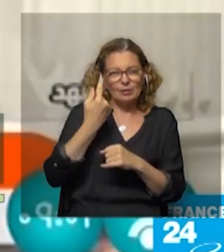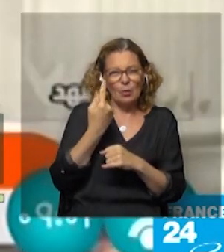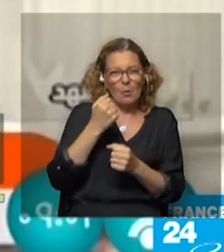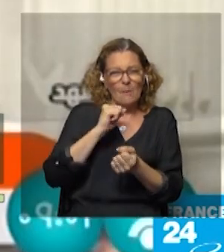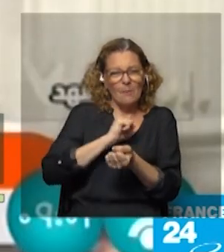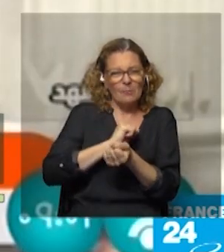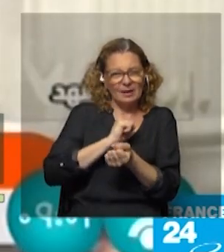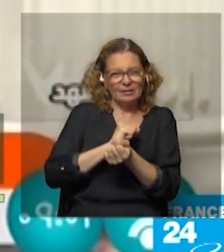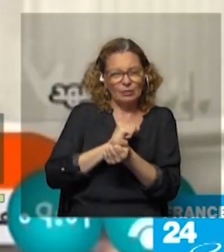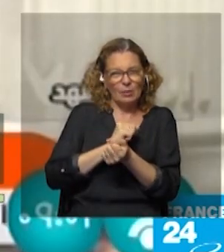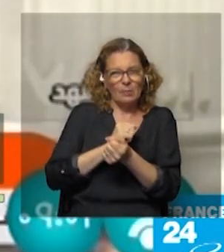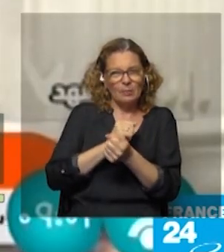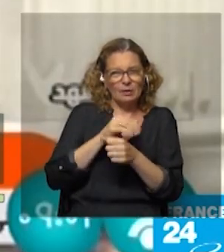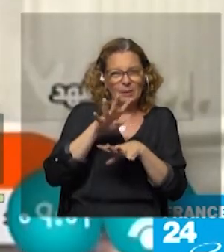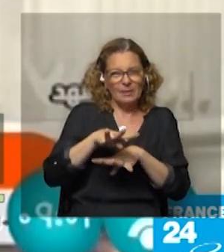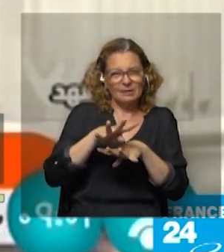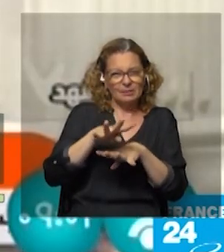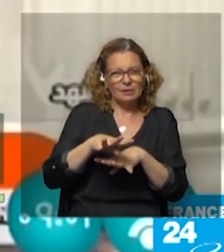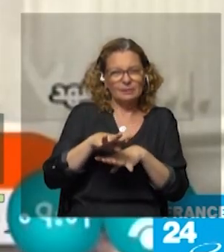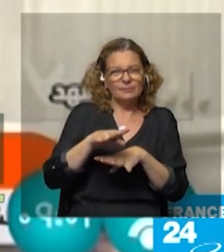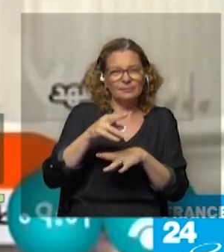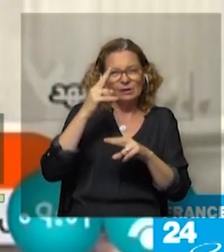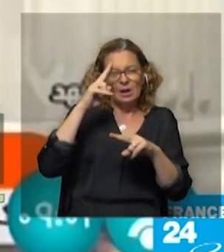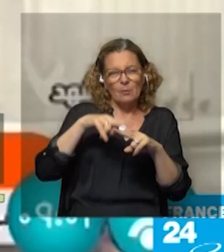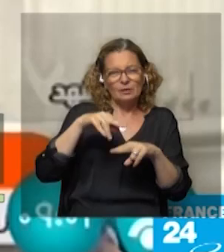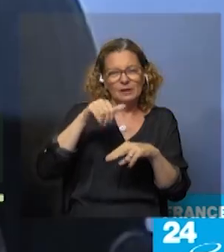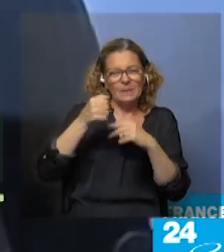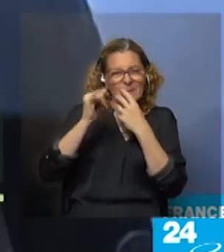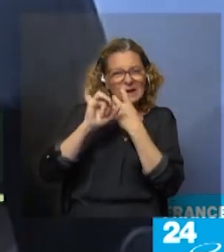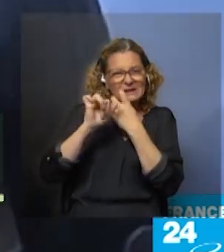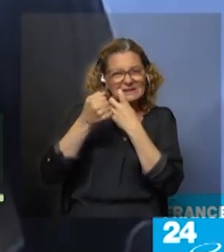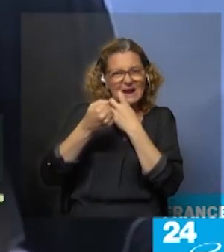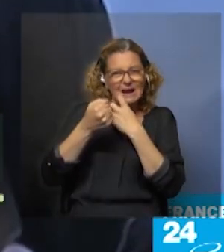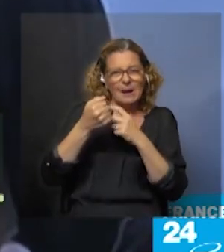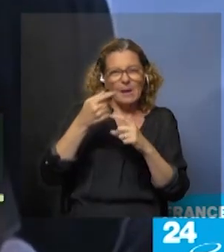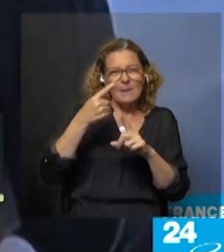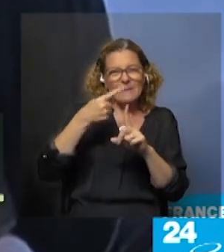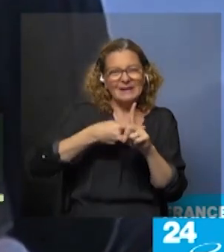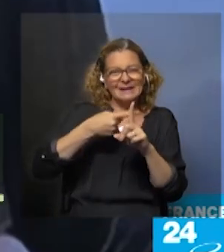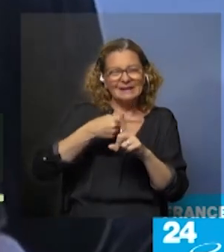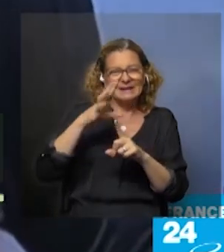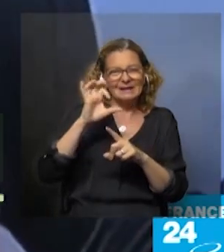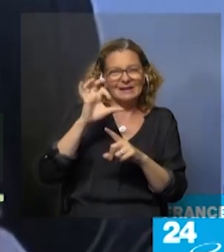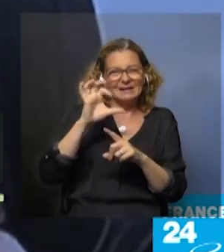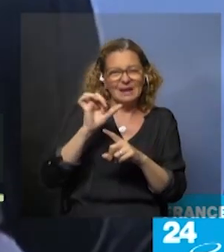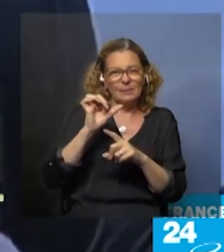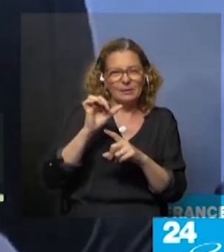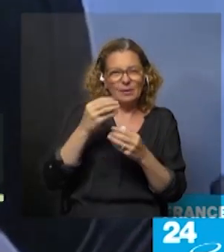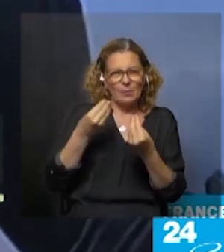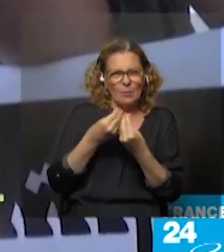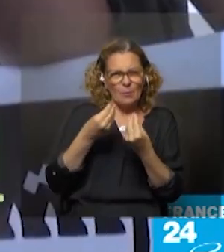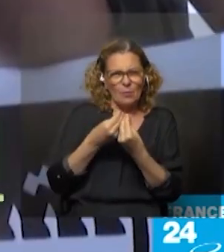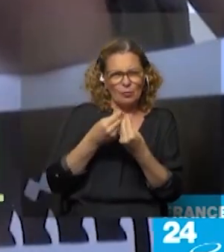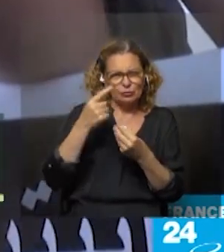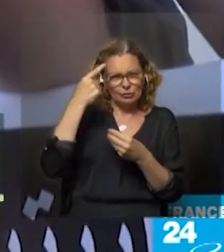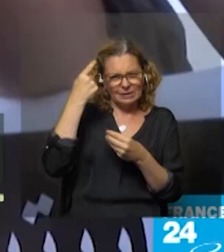condenado por participar en las protestas desatadas por la muerte de Maya a mini A mediados de septiembre ejecución que provocó una oleada de condenas